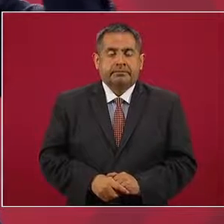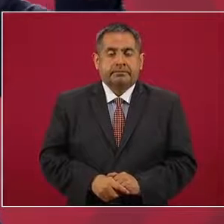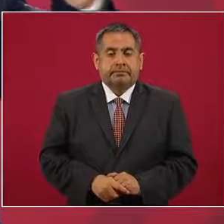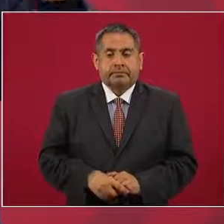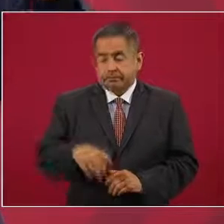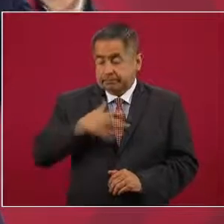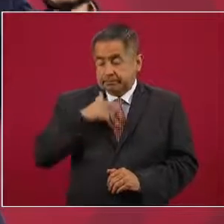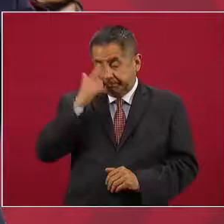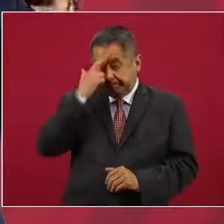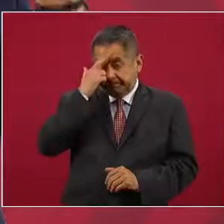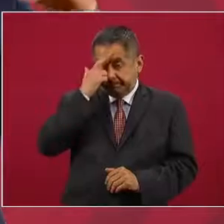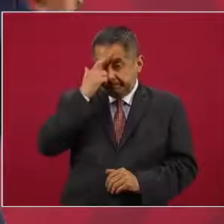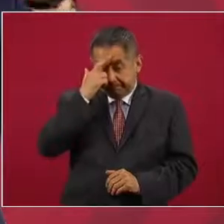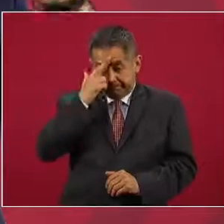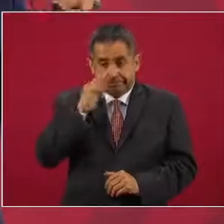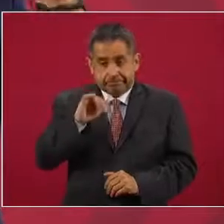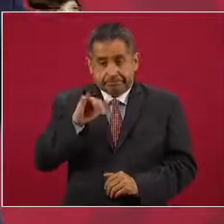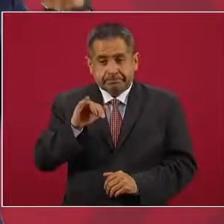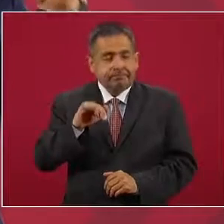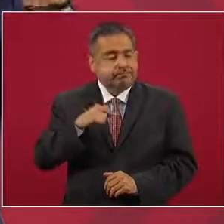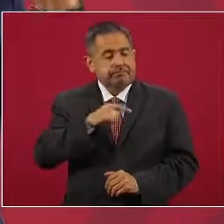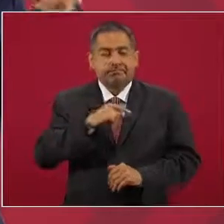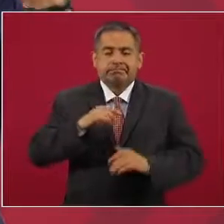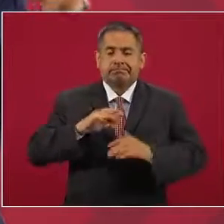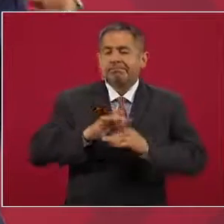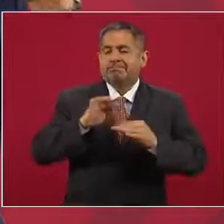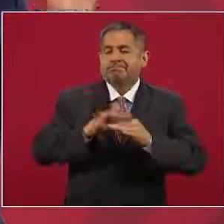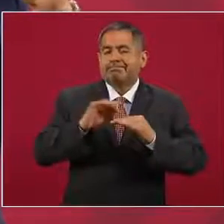Me acuerdo que se hablaba mucho,